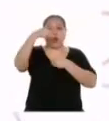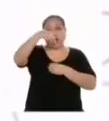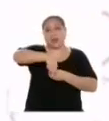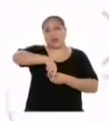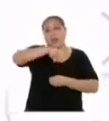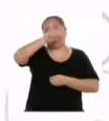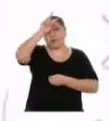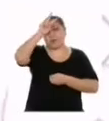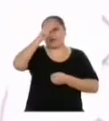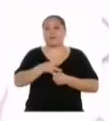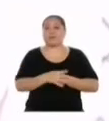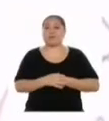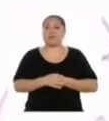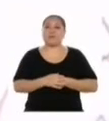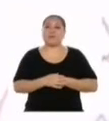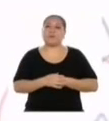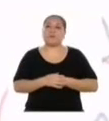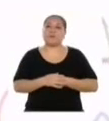Perú.